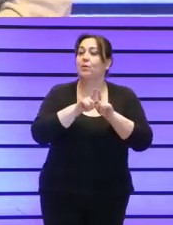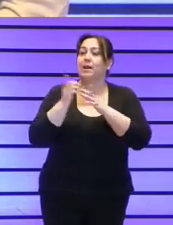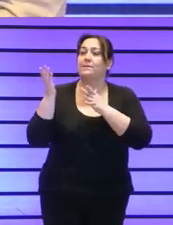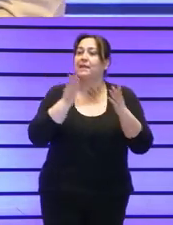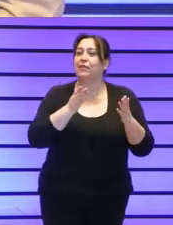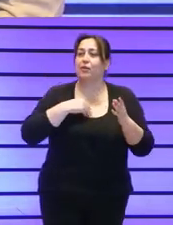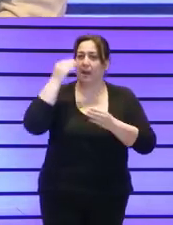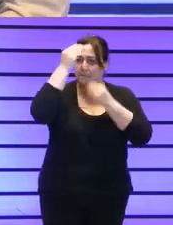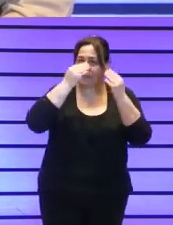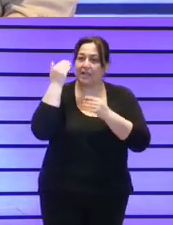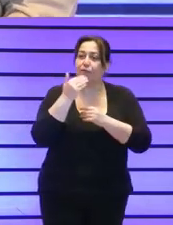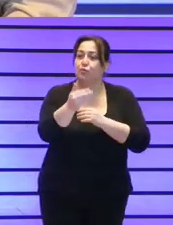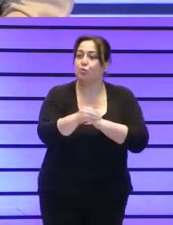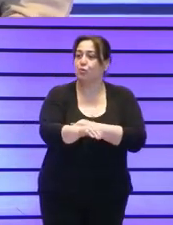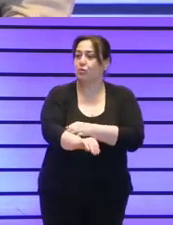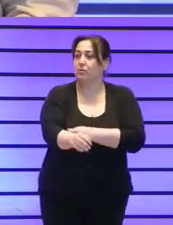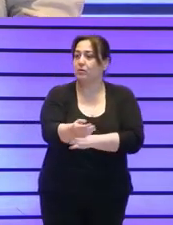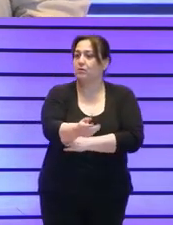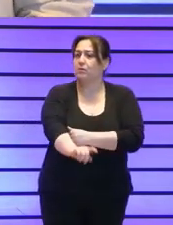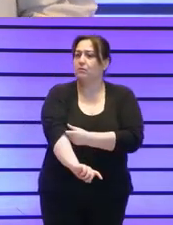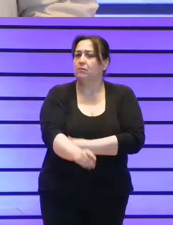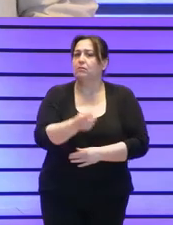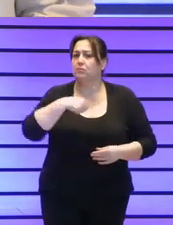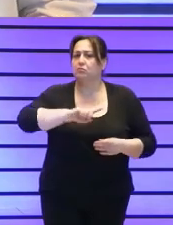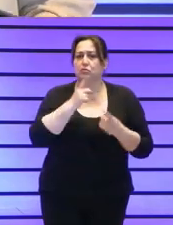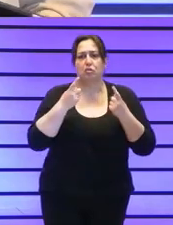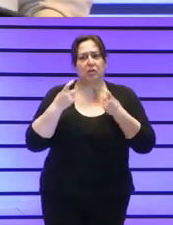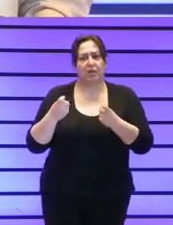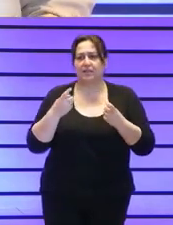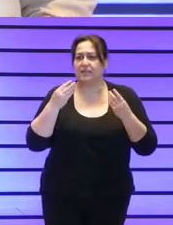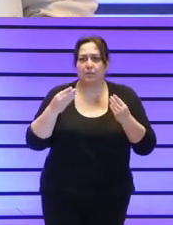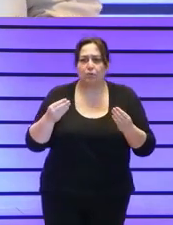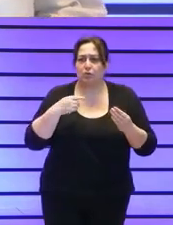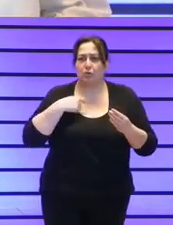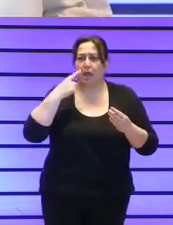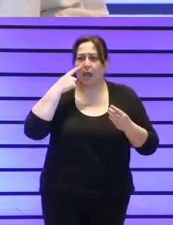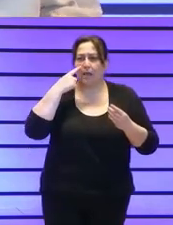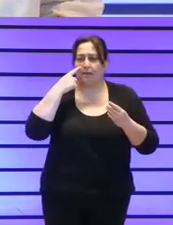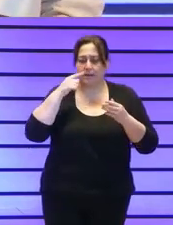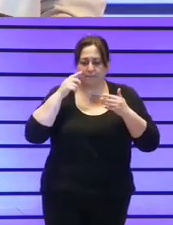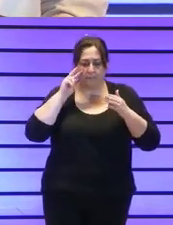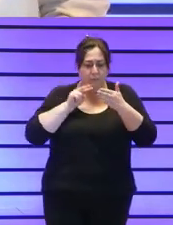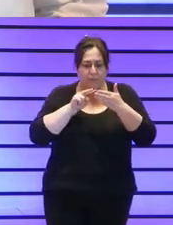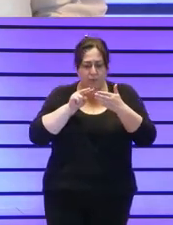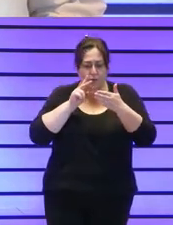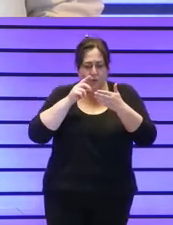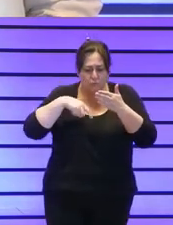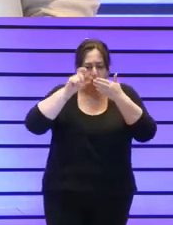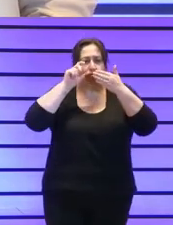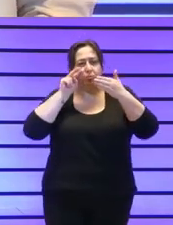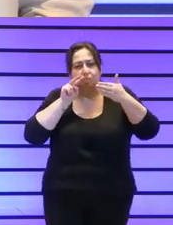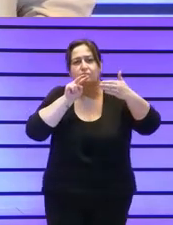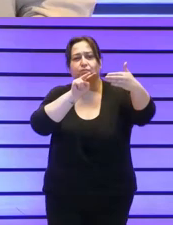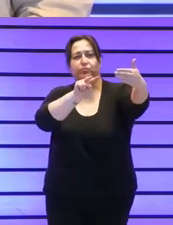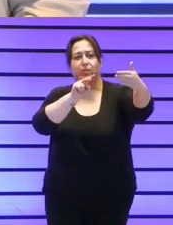en el largo plazo, que estamos muy necesitados de sacar los focos cortos y visualizar, ¿no?